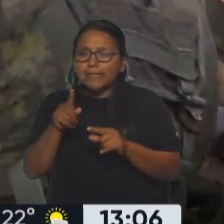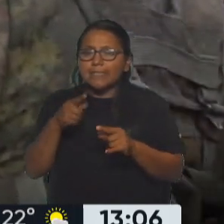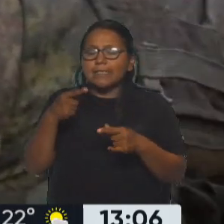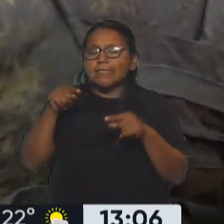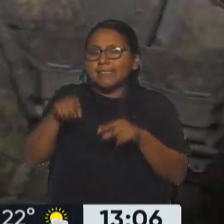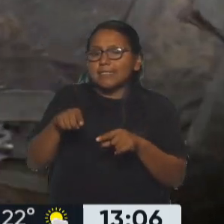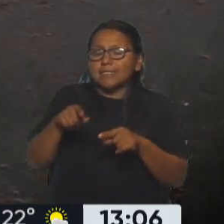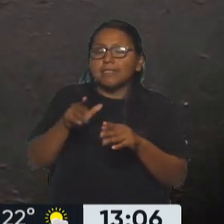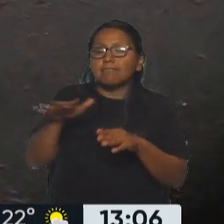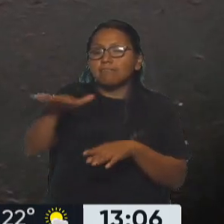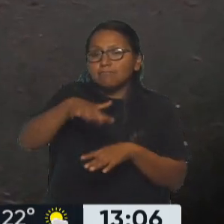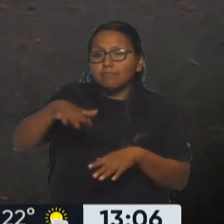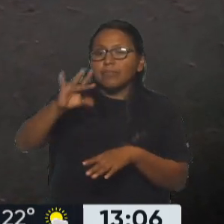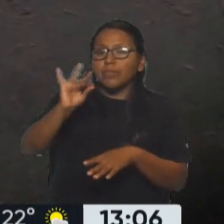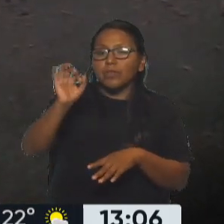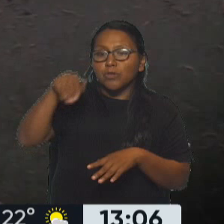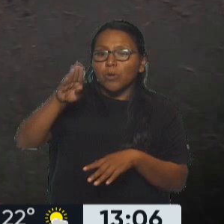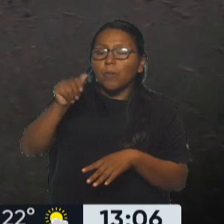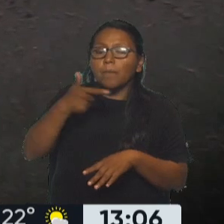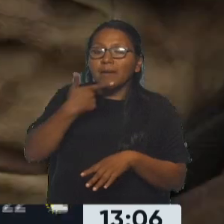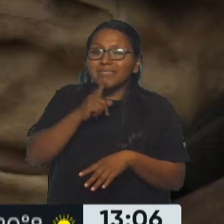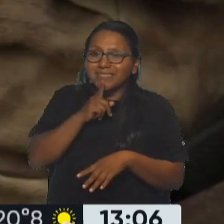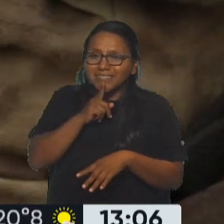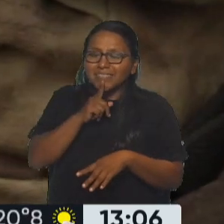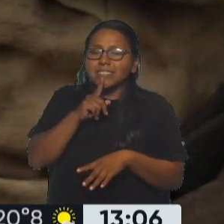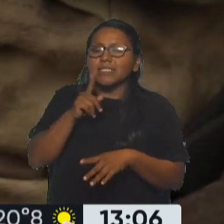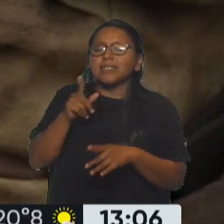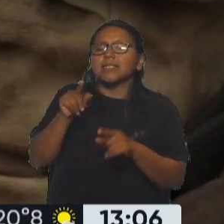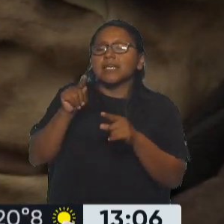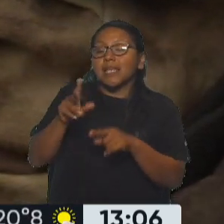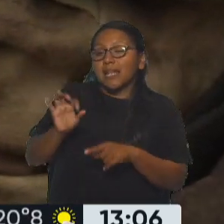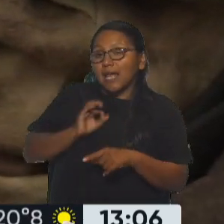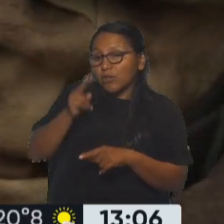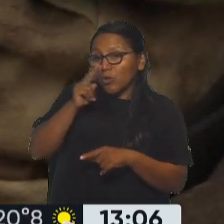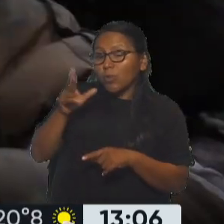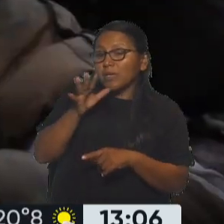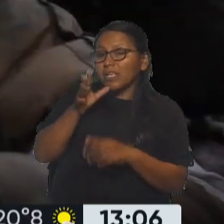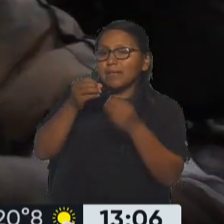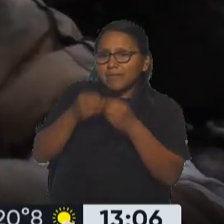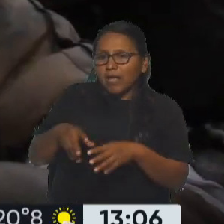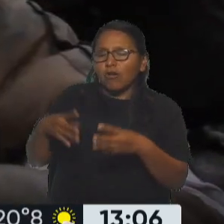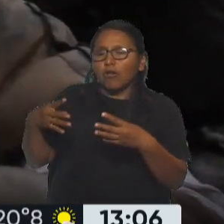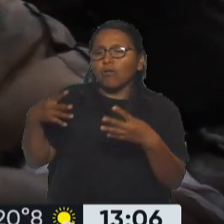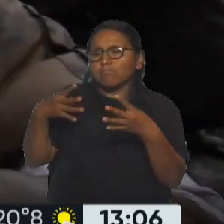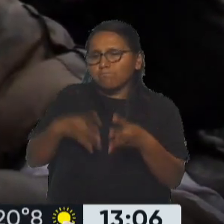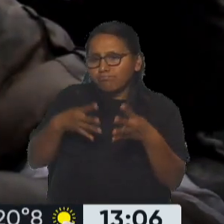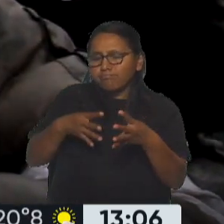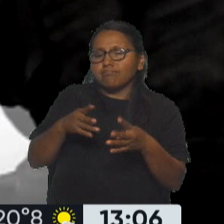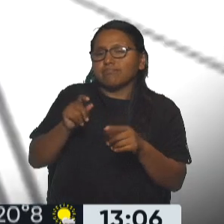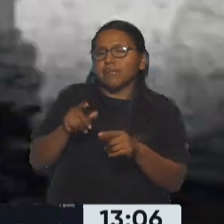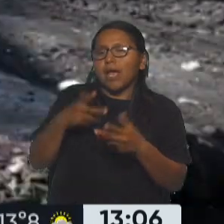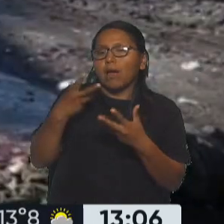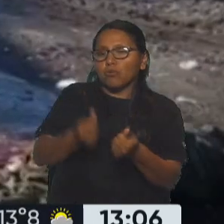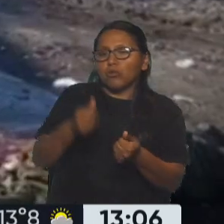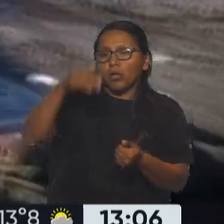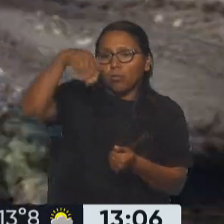concentrarse en el Donbass, la región donde separatistas prorrusos iniciaron en 2014 el conflicto apoyados por Moscú.